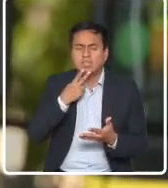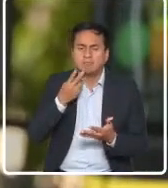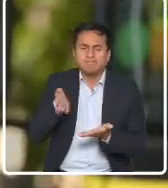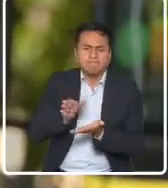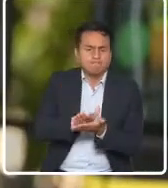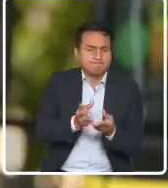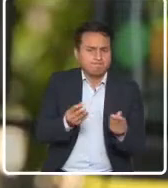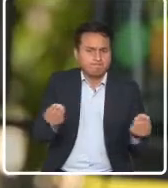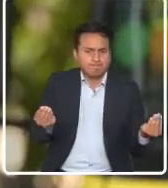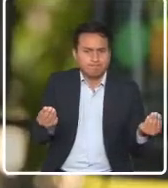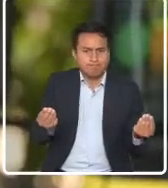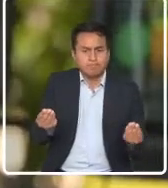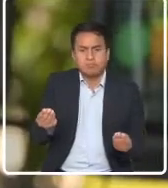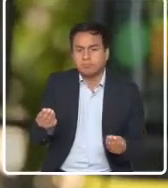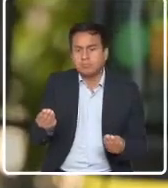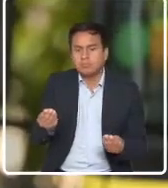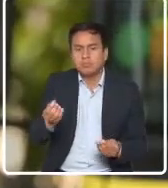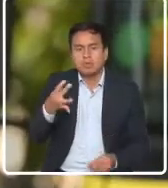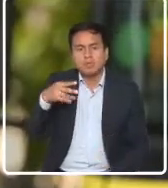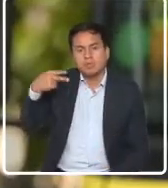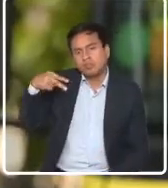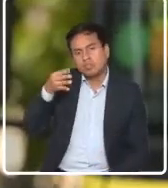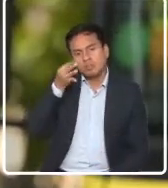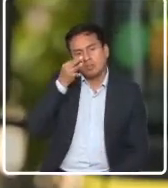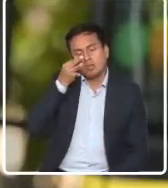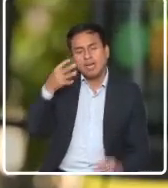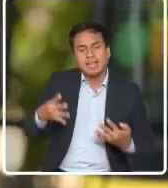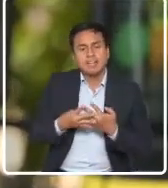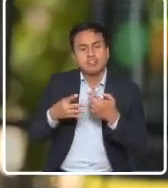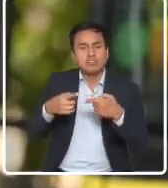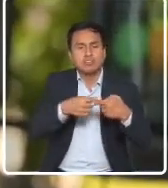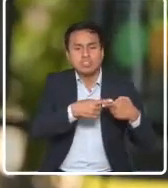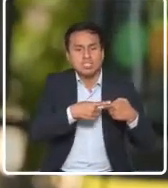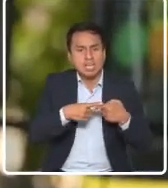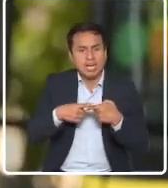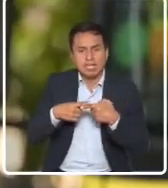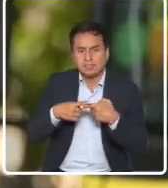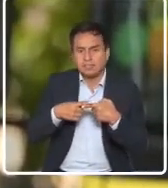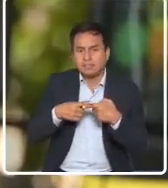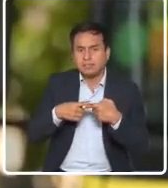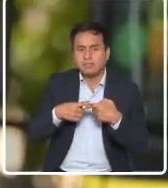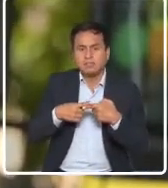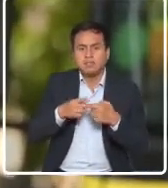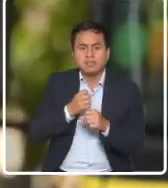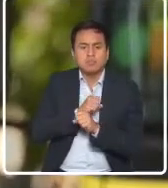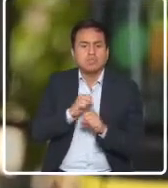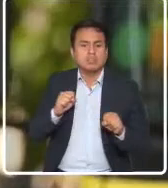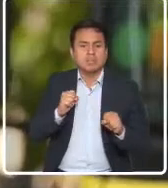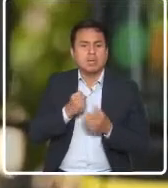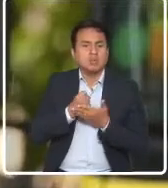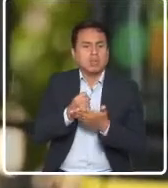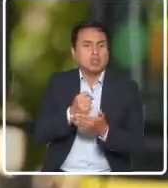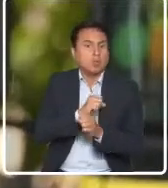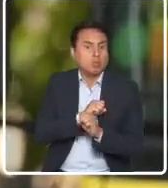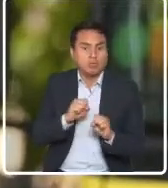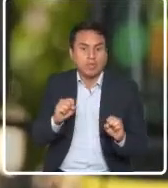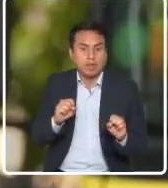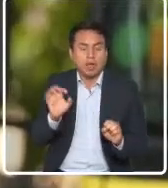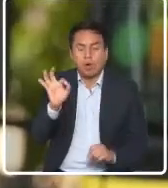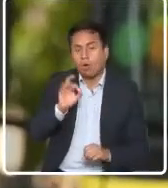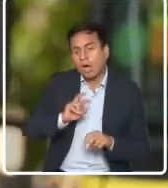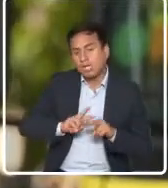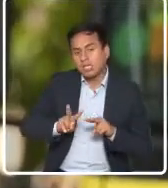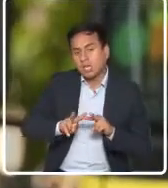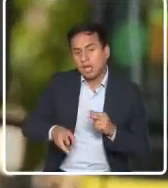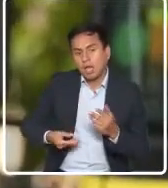arrebatadas. Yo solo veía las noticias y redes sociales y la impotencia de no poder ayudar o cómo